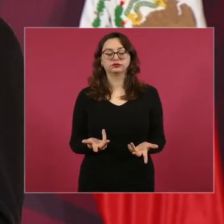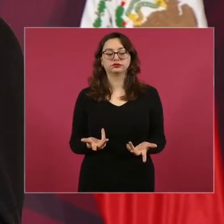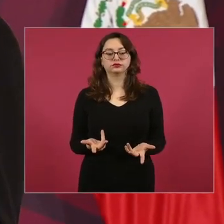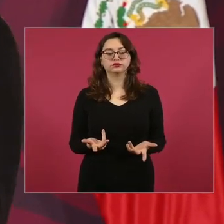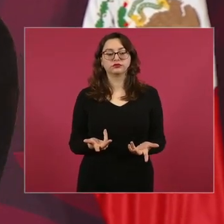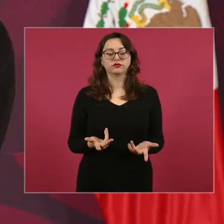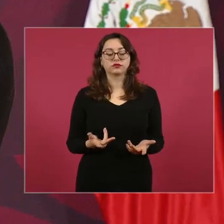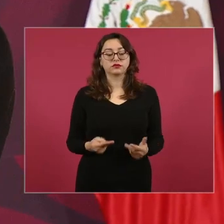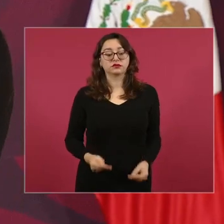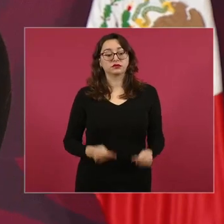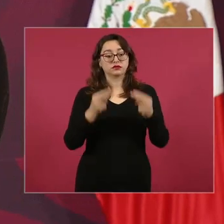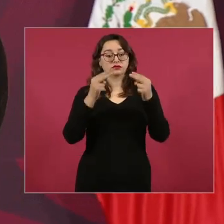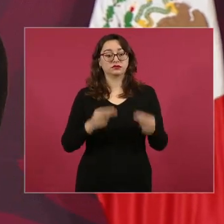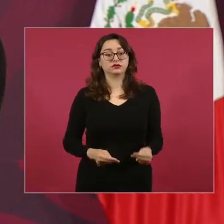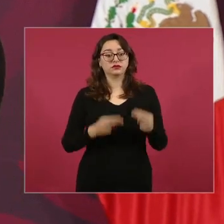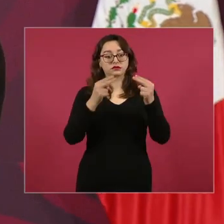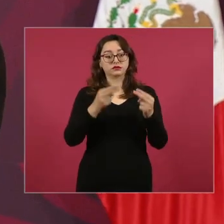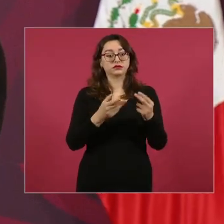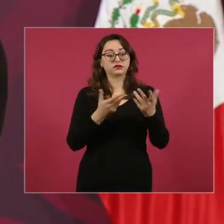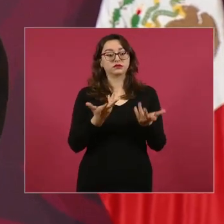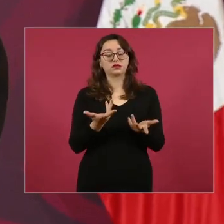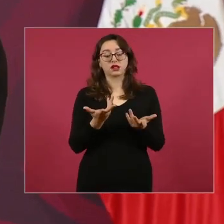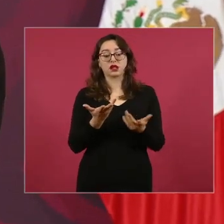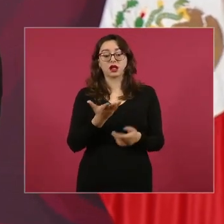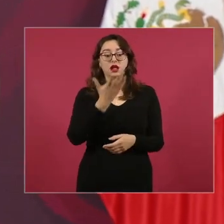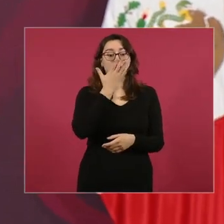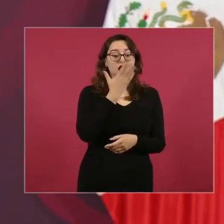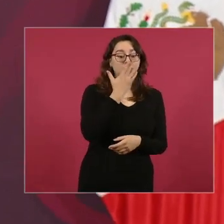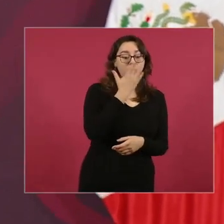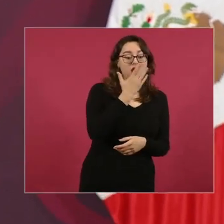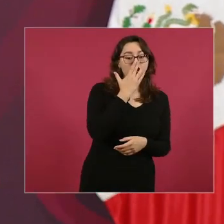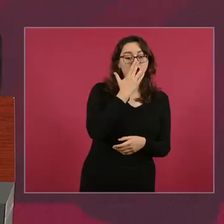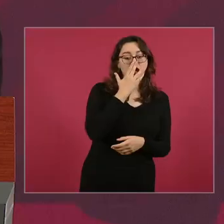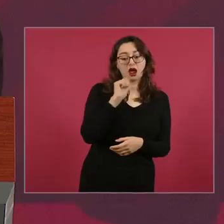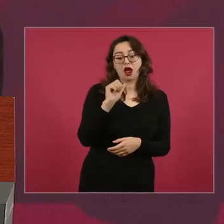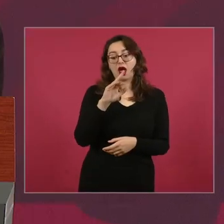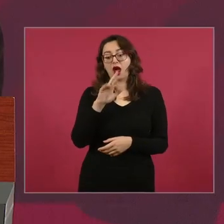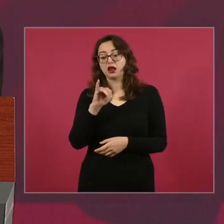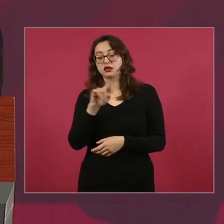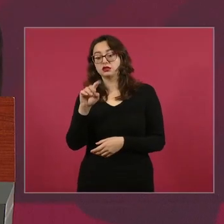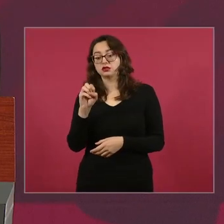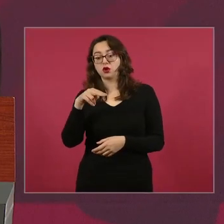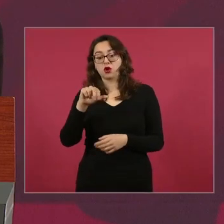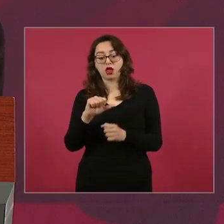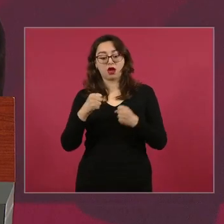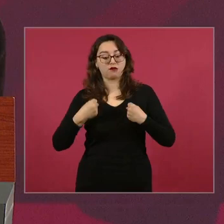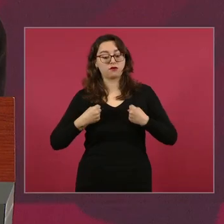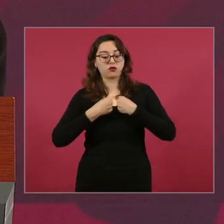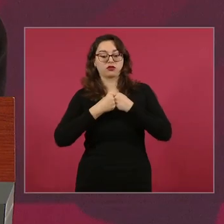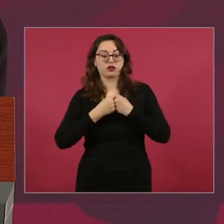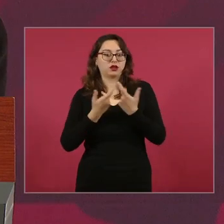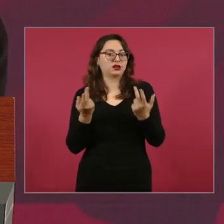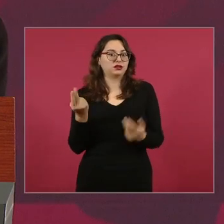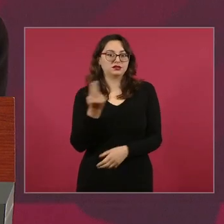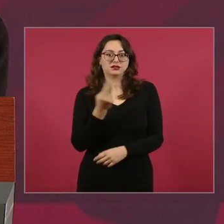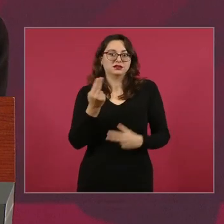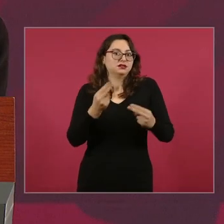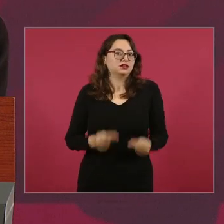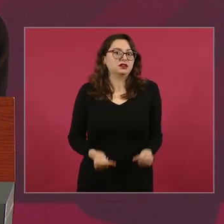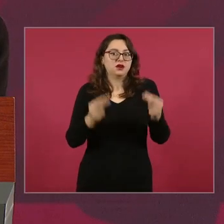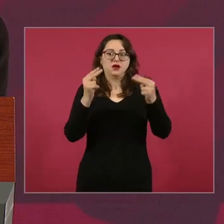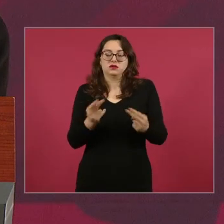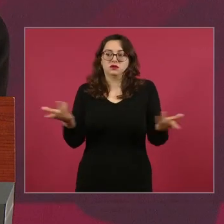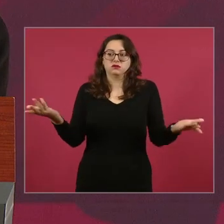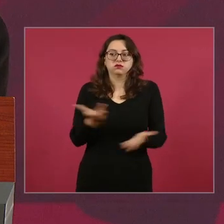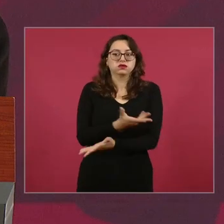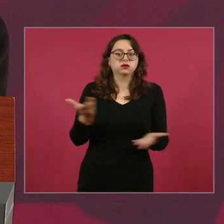relación comercial de Sonora con Arizona y de toda la frontera, ¿no?, de México con